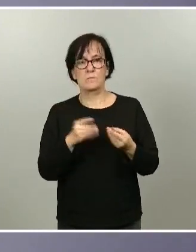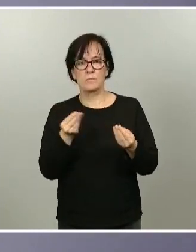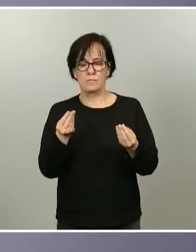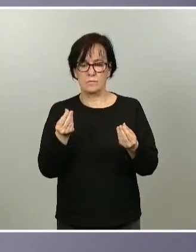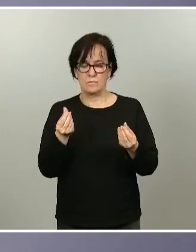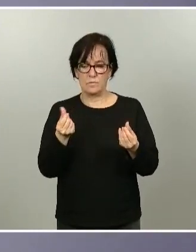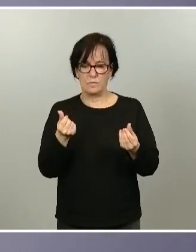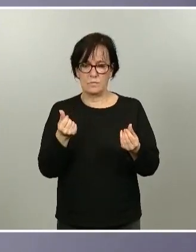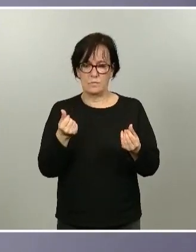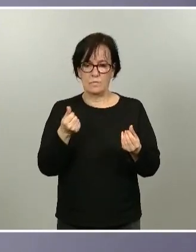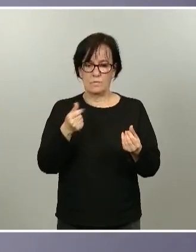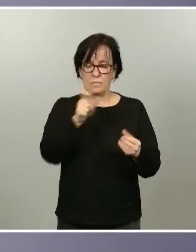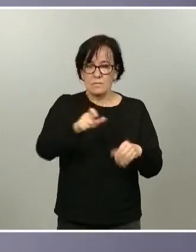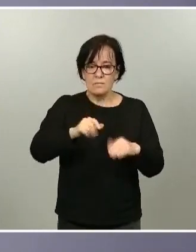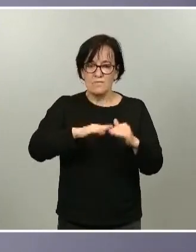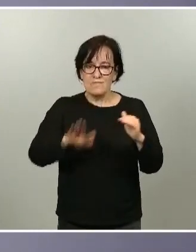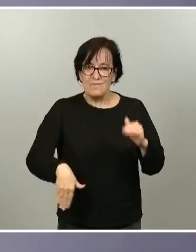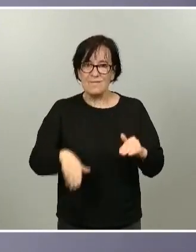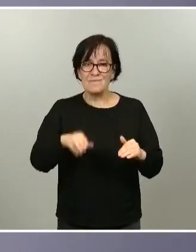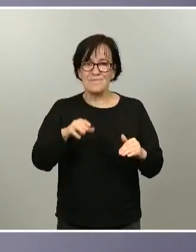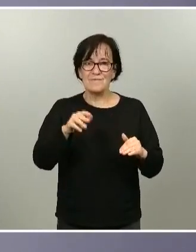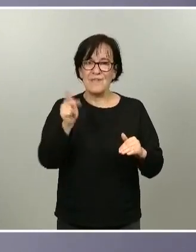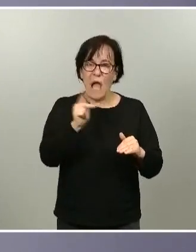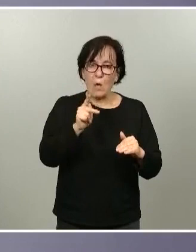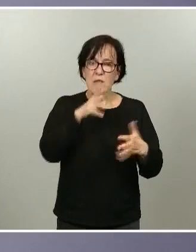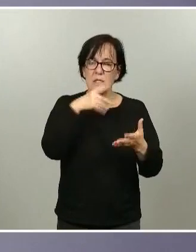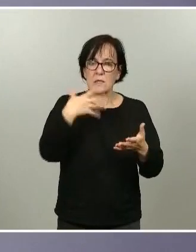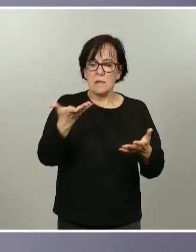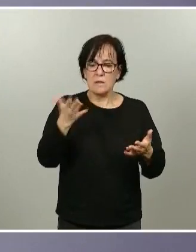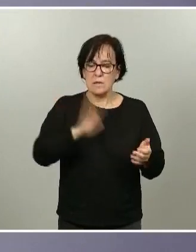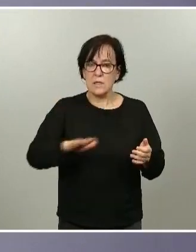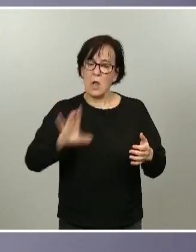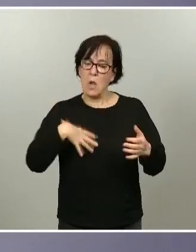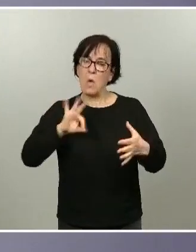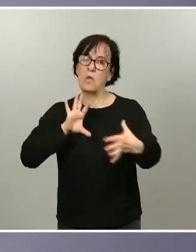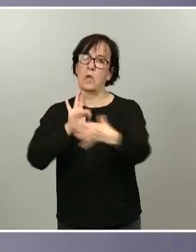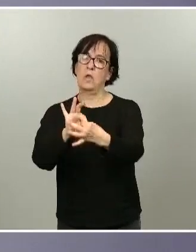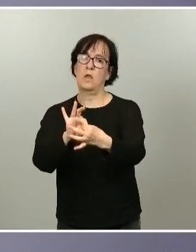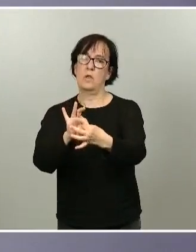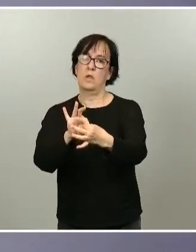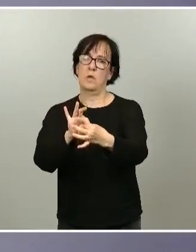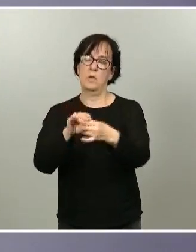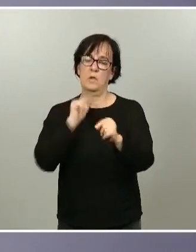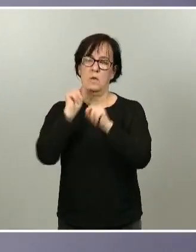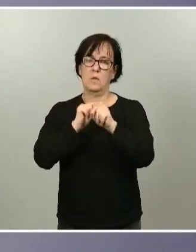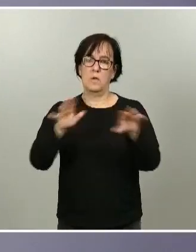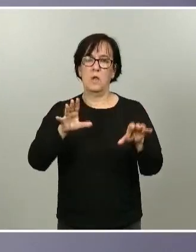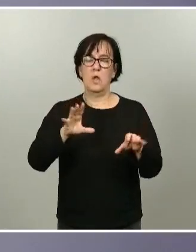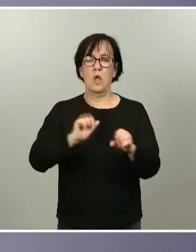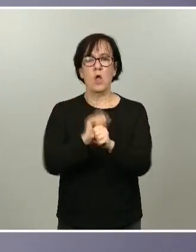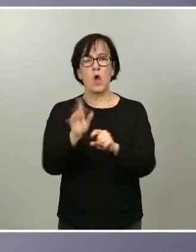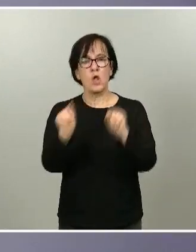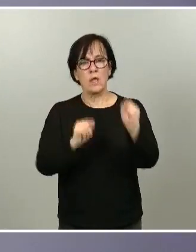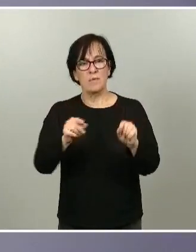casos de Kawasaki de niños que podrían estar asociados a la transmisión o a la enfermedad de coronavirus, igual